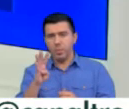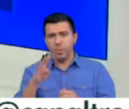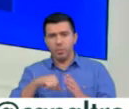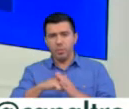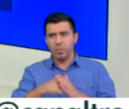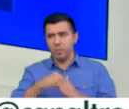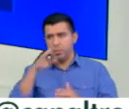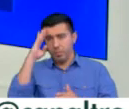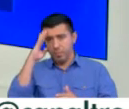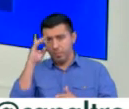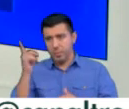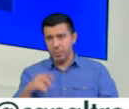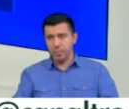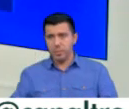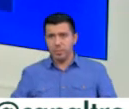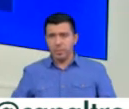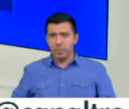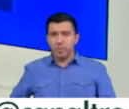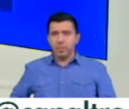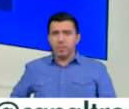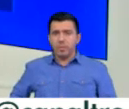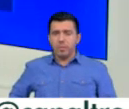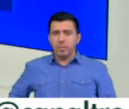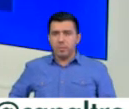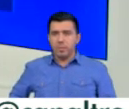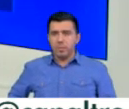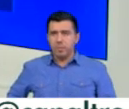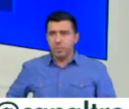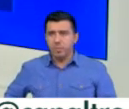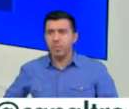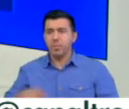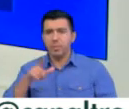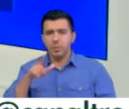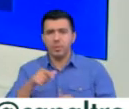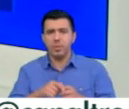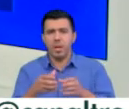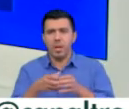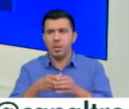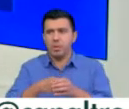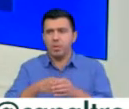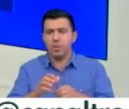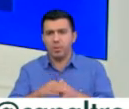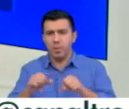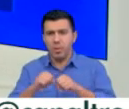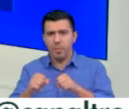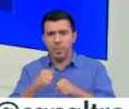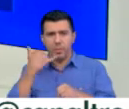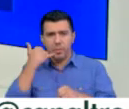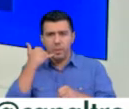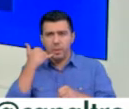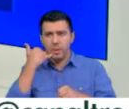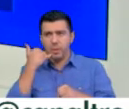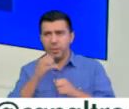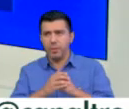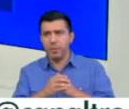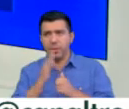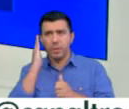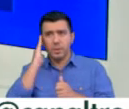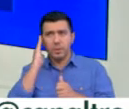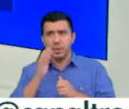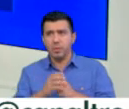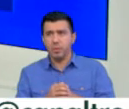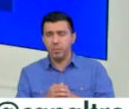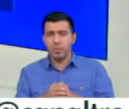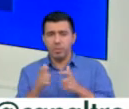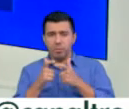954, esos son los cálculos que entrega una asociación, les voy a decir, la Asociación de Operadores de Telefonía Celular y Telecomunicaciones más